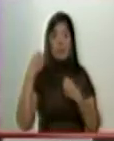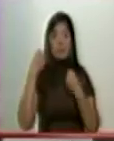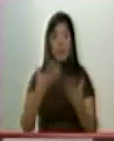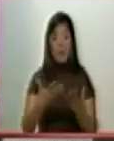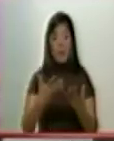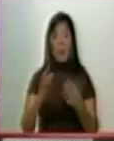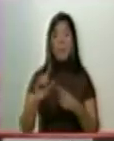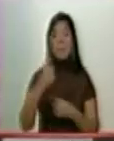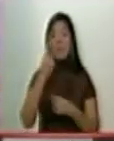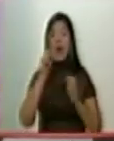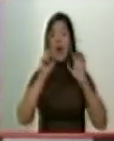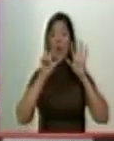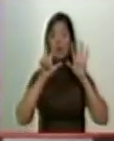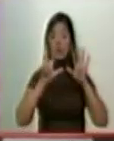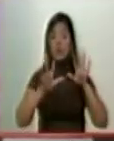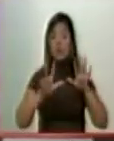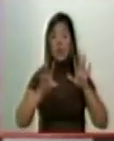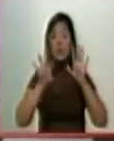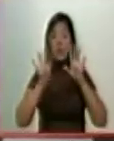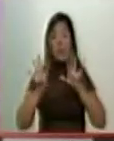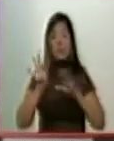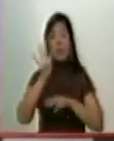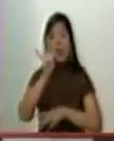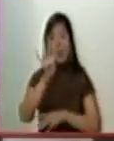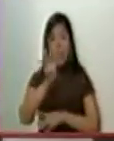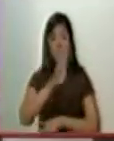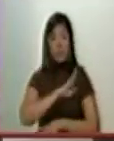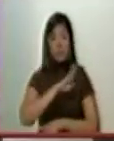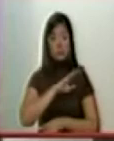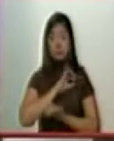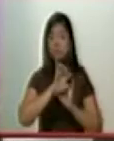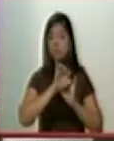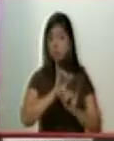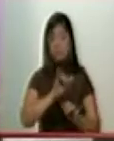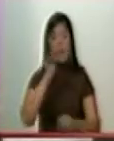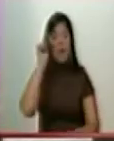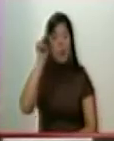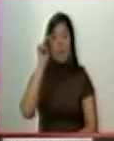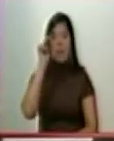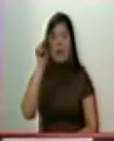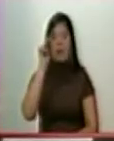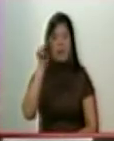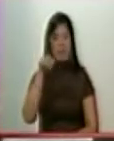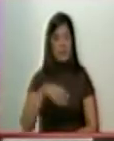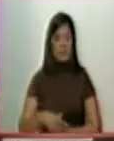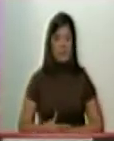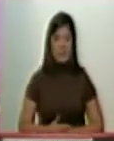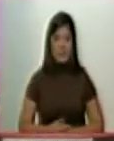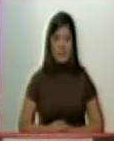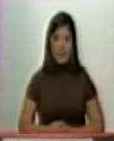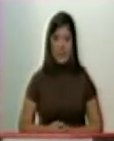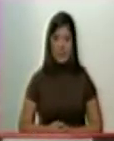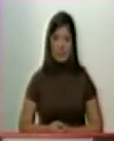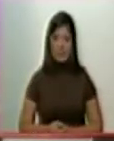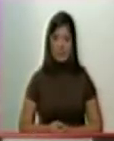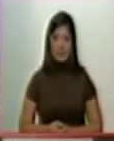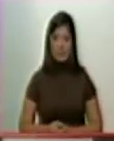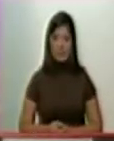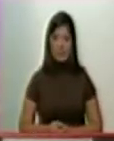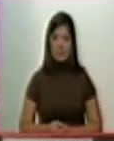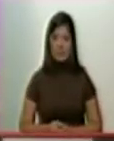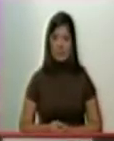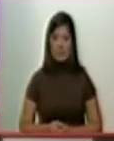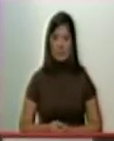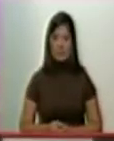las primeras 894 titularidades del cargo a nuestros maestros y a nuestras maestras.